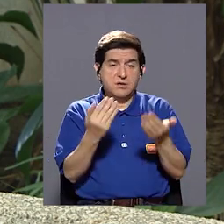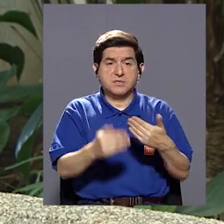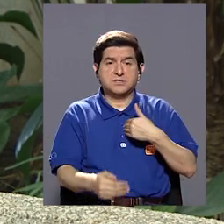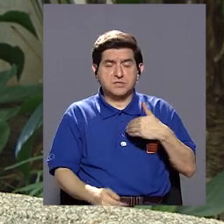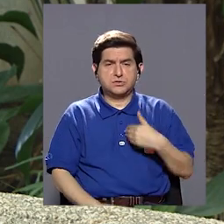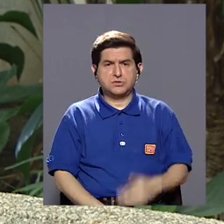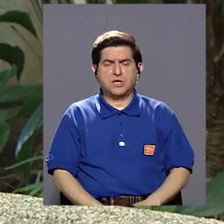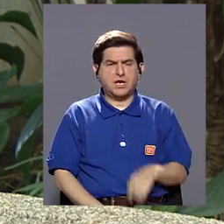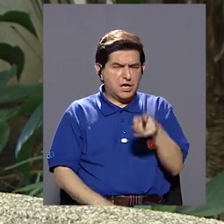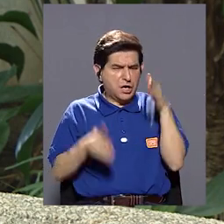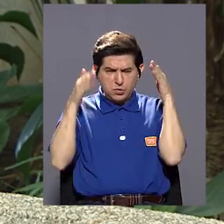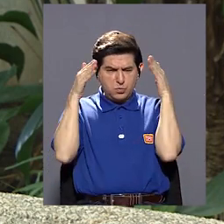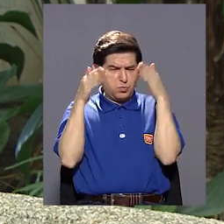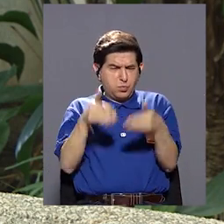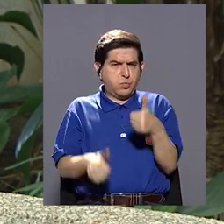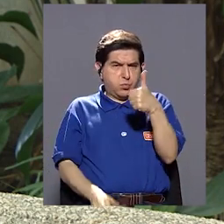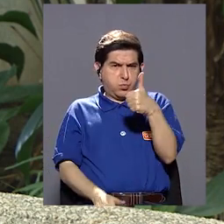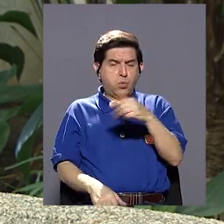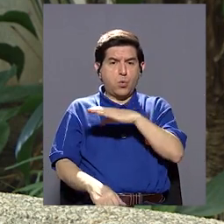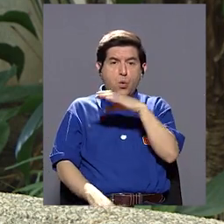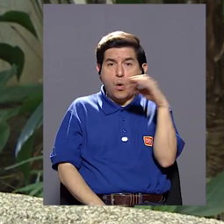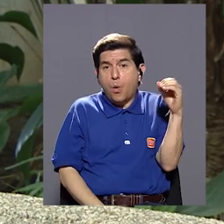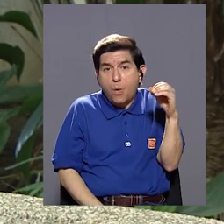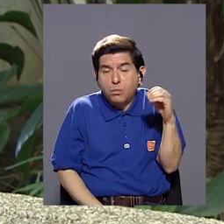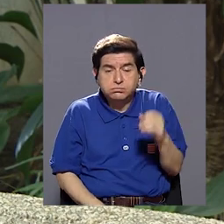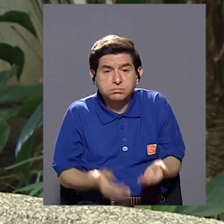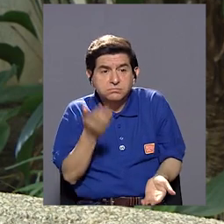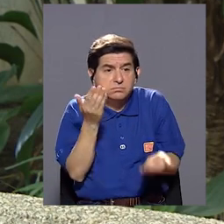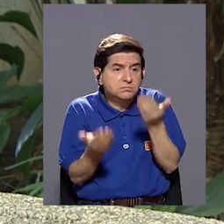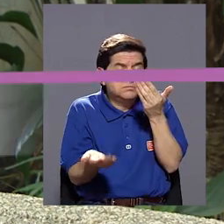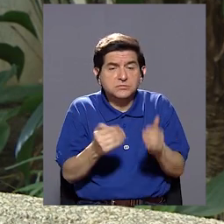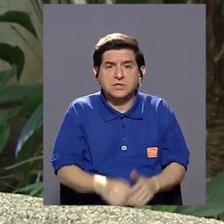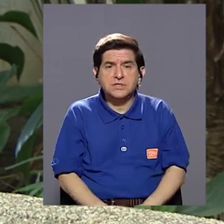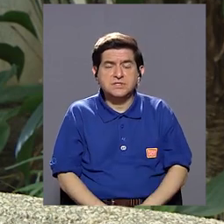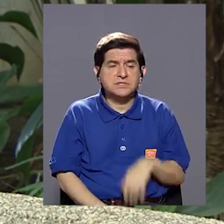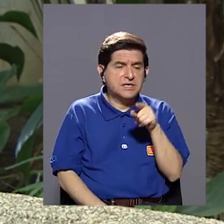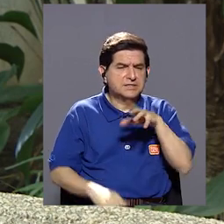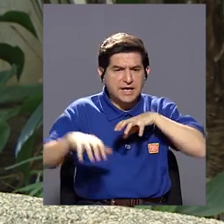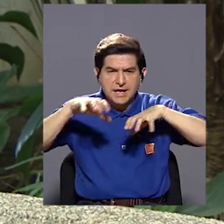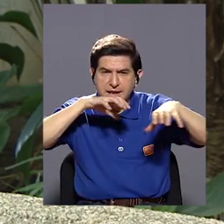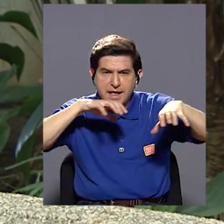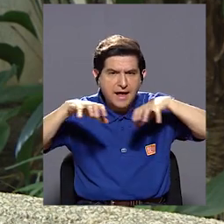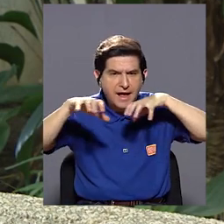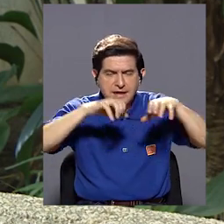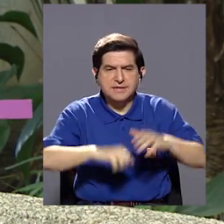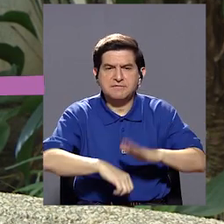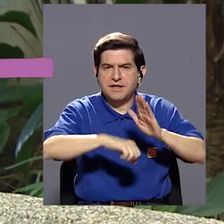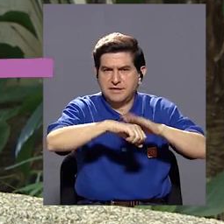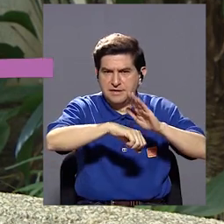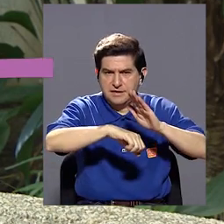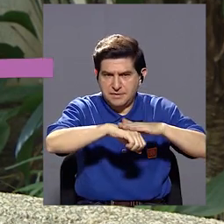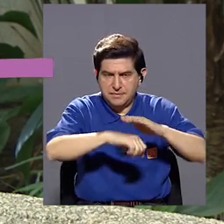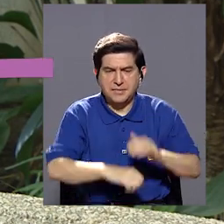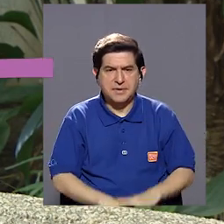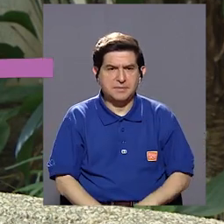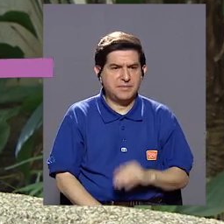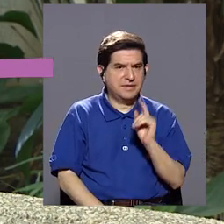haya tenido un alto nivel de concentración o que haya hecho más bien algunas actividades que le puedan